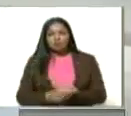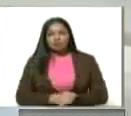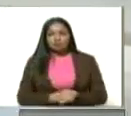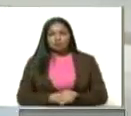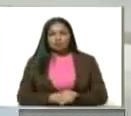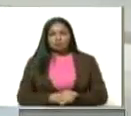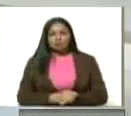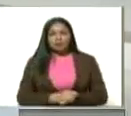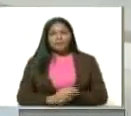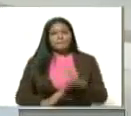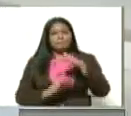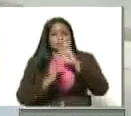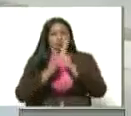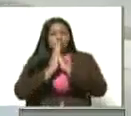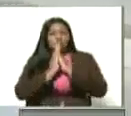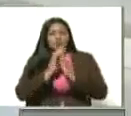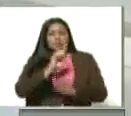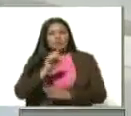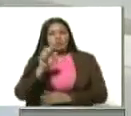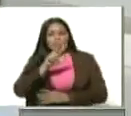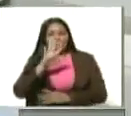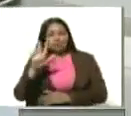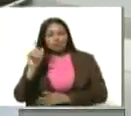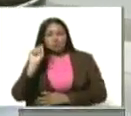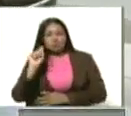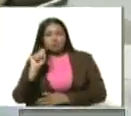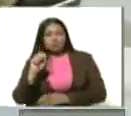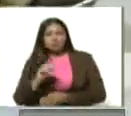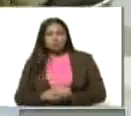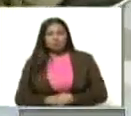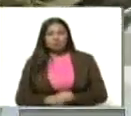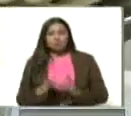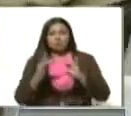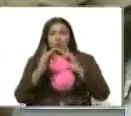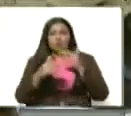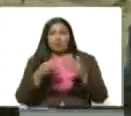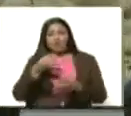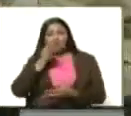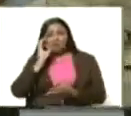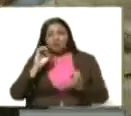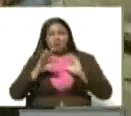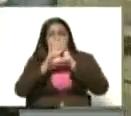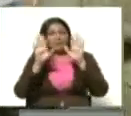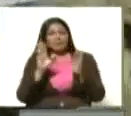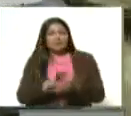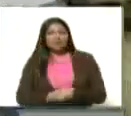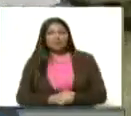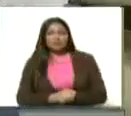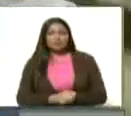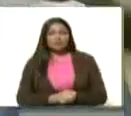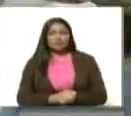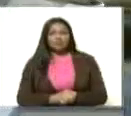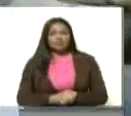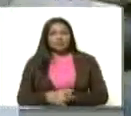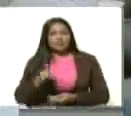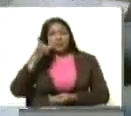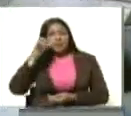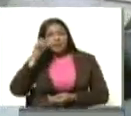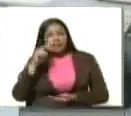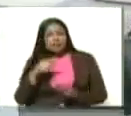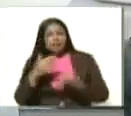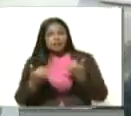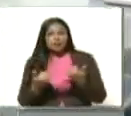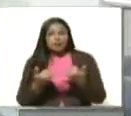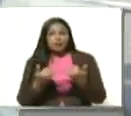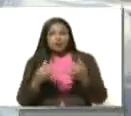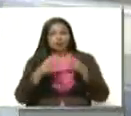esta? Vamos a hacer una pausa, 11:35 minutos de la mañana. Vamos a recordar nuestros puntos de conexión, arroba Café en la Mañana con 2G por Twitter, Café en la Mañana una sola vez por Instagram, en Macaro